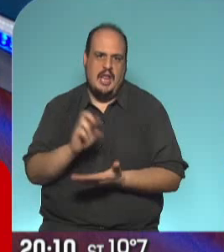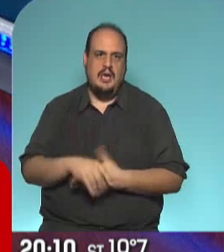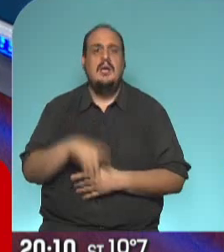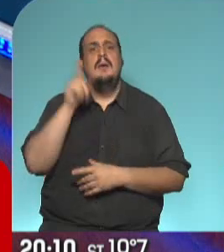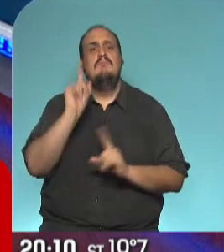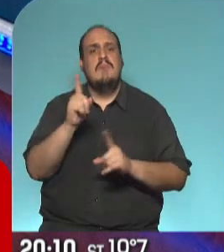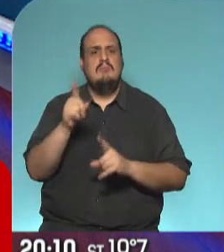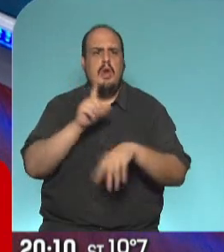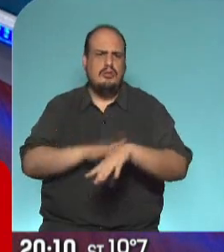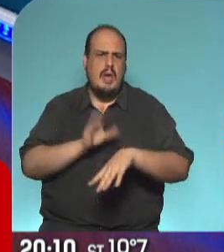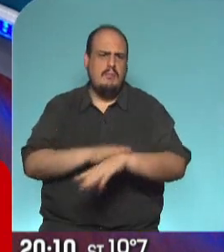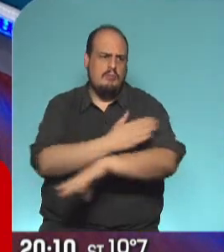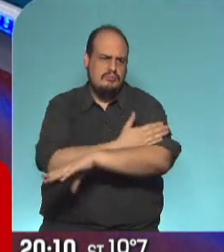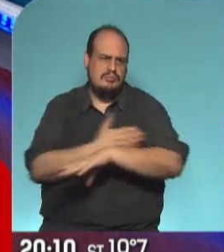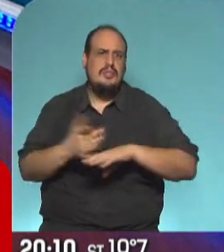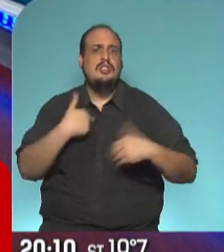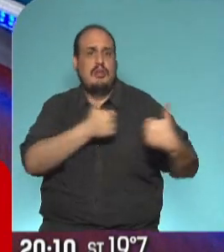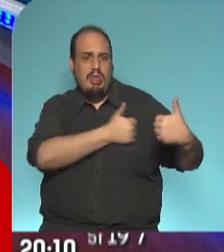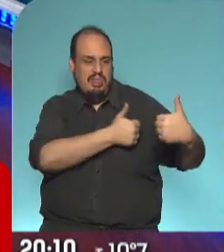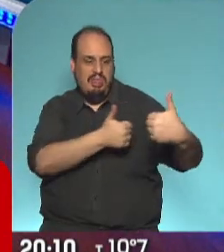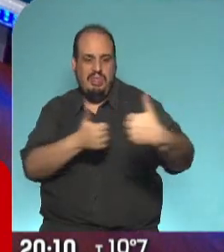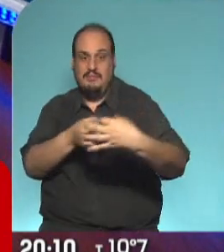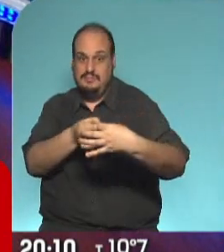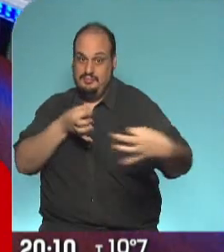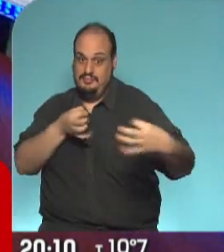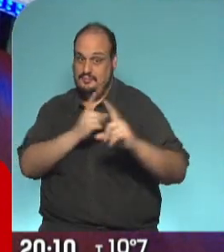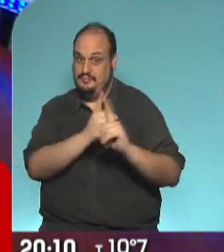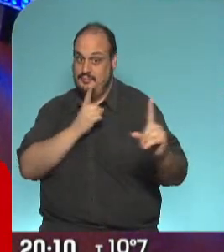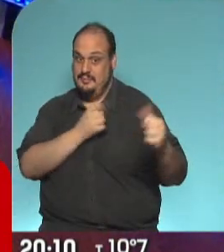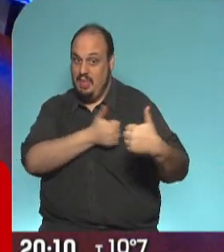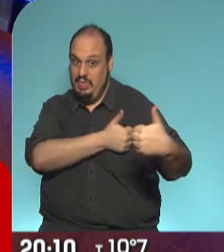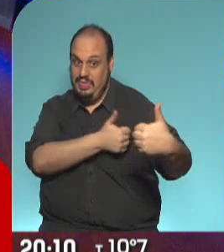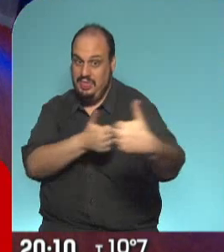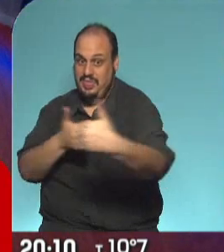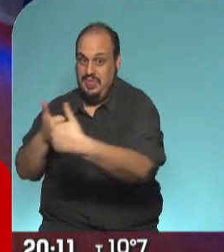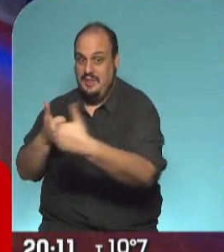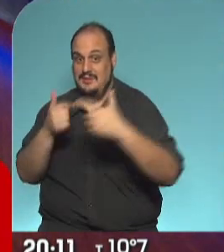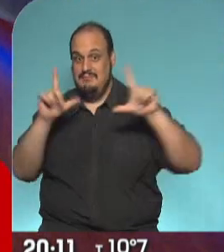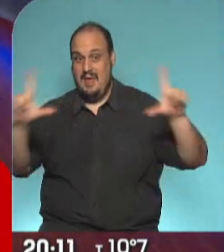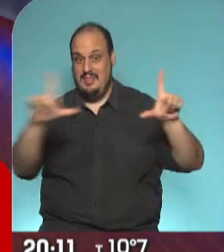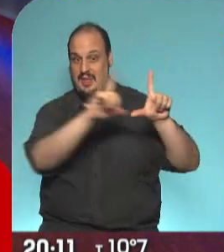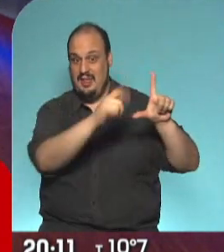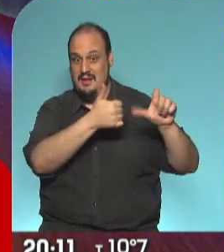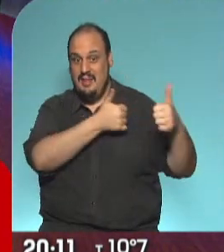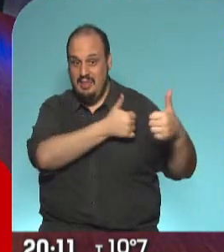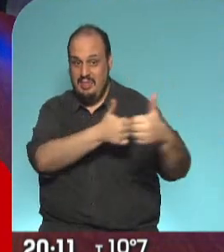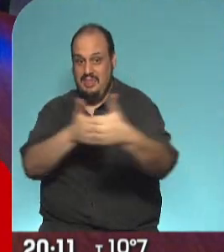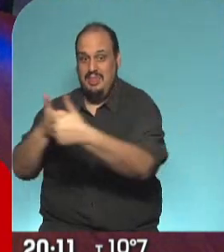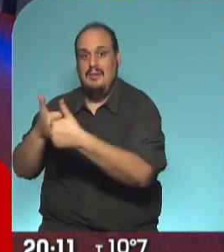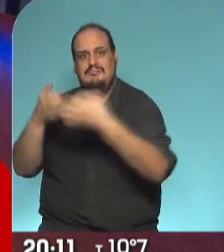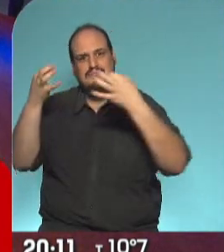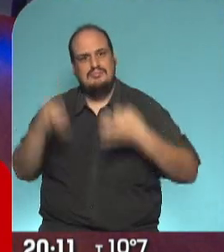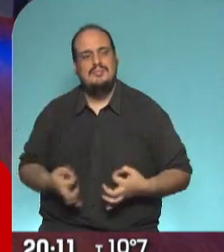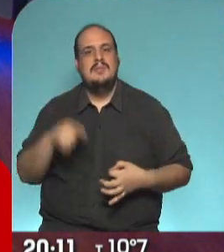perfecta, hasta incluso con la distancia obligatoria, que en ningún momento vulneramos, llega a este momento, al